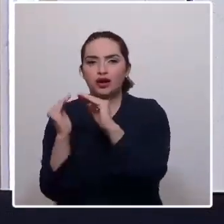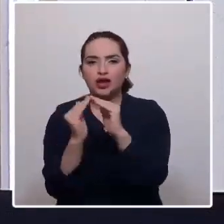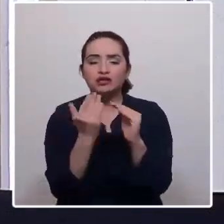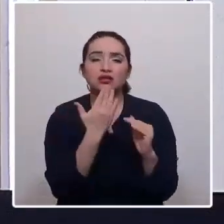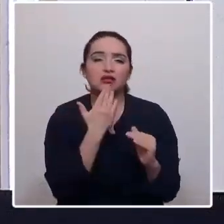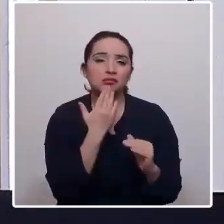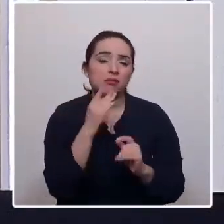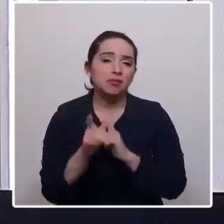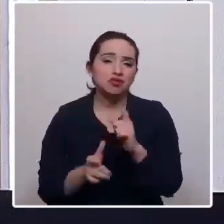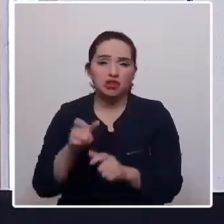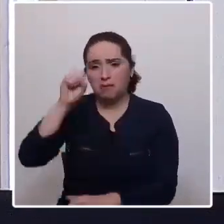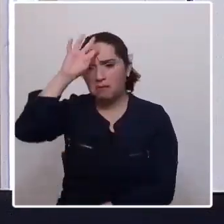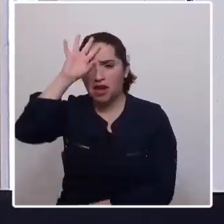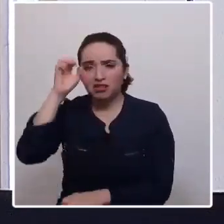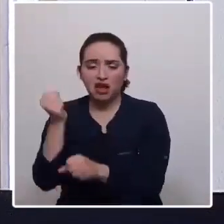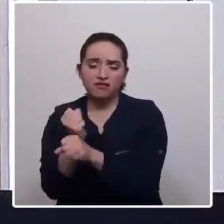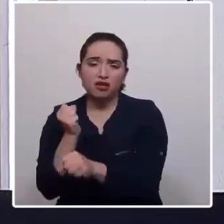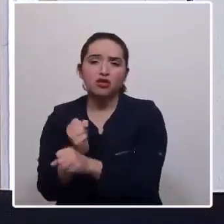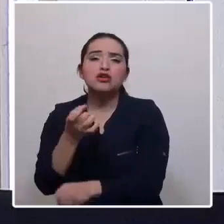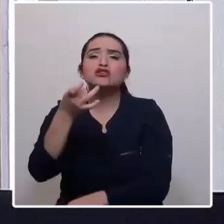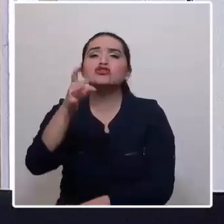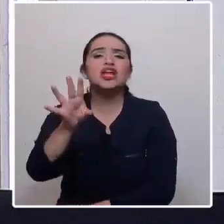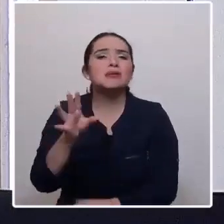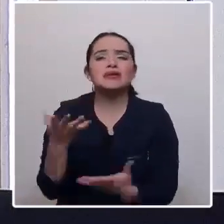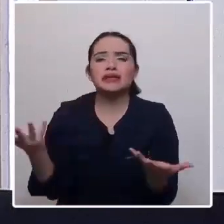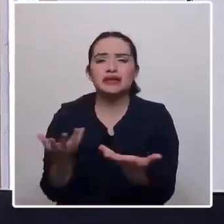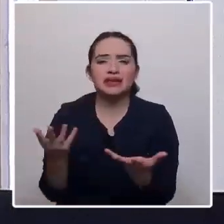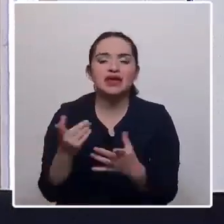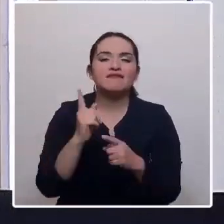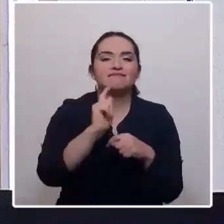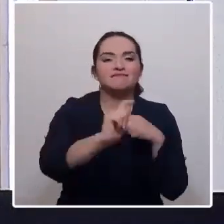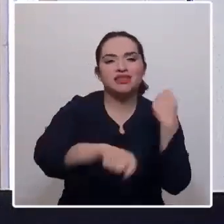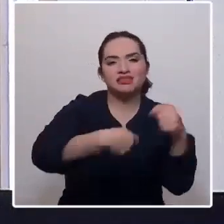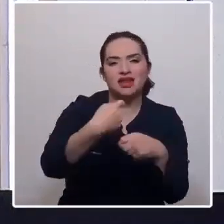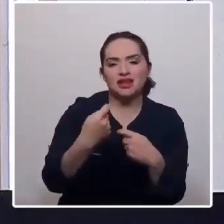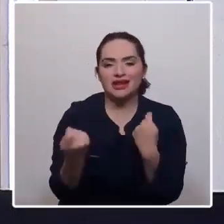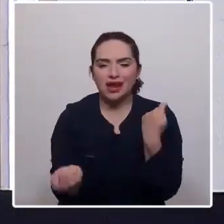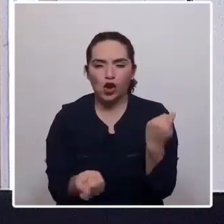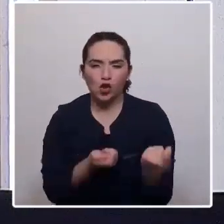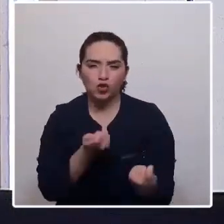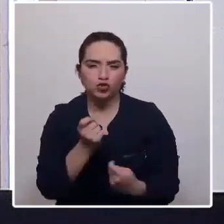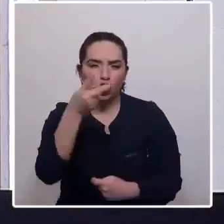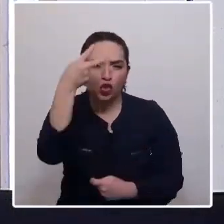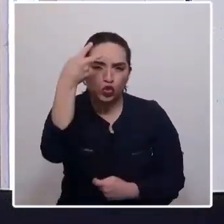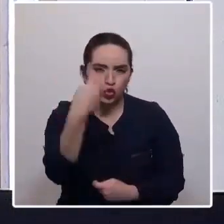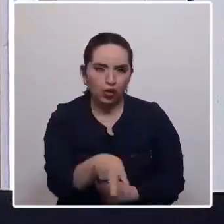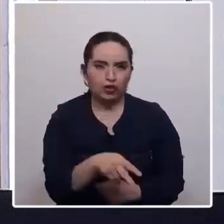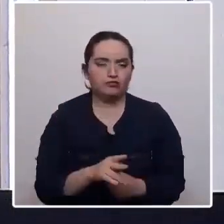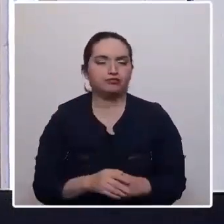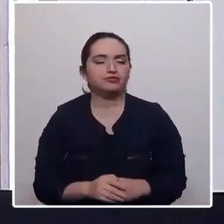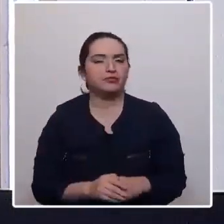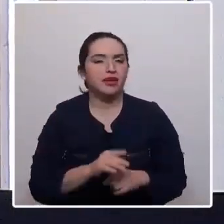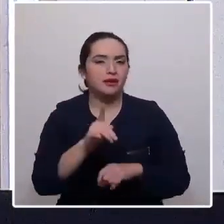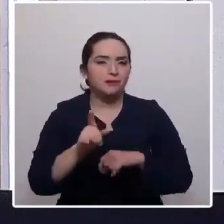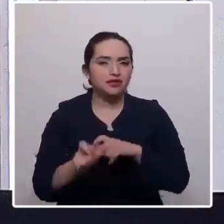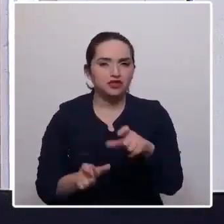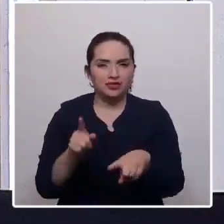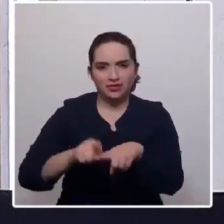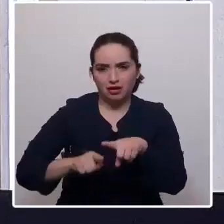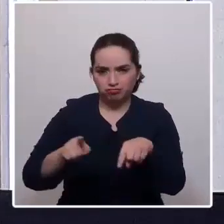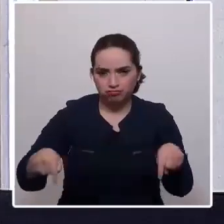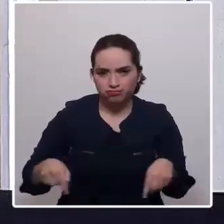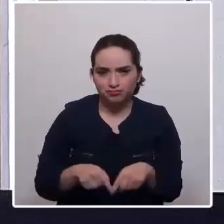mineros, los que solo las constituyen para posteriormente venderlas o negociar con los dueños de los predios superficiales, existiendo hoy un gran